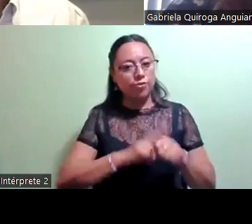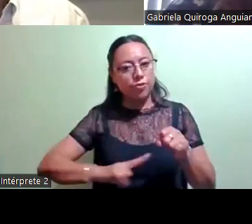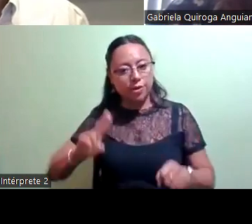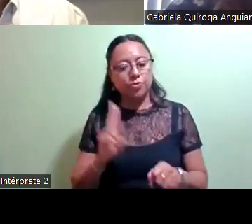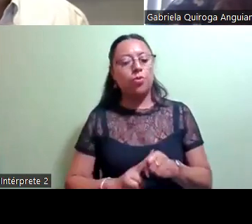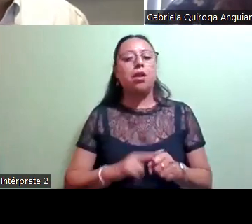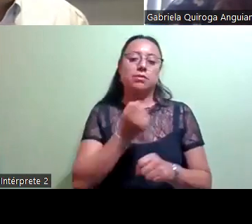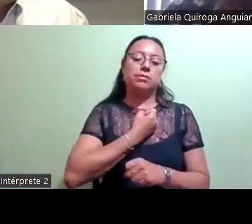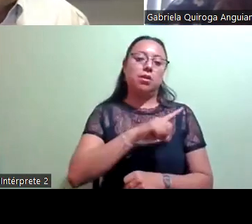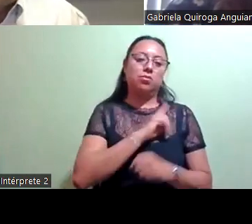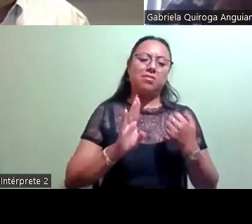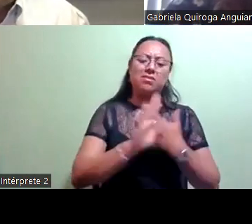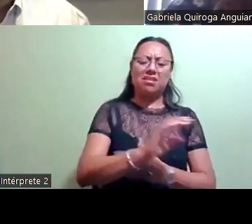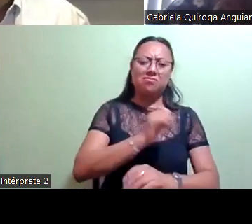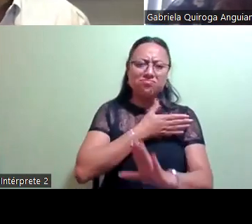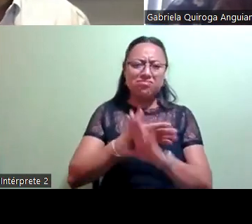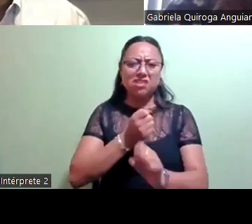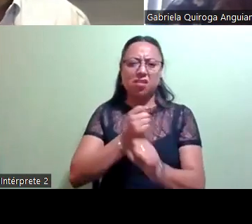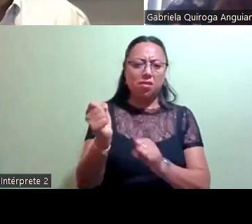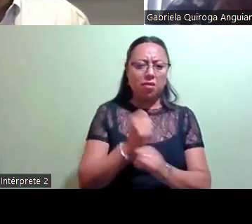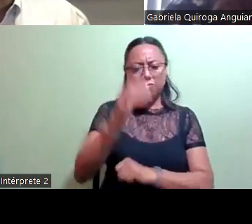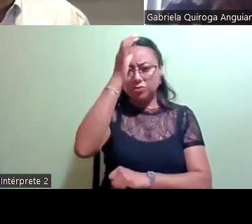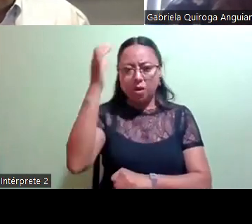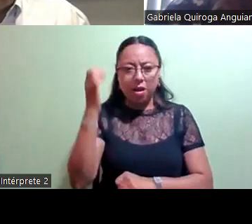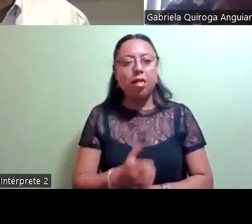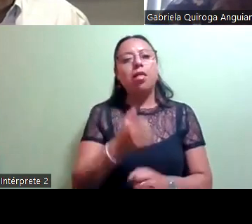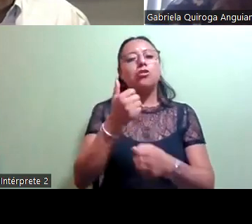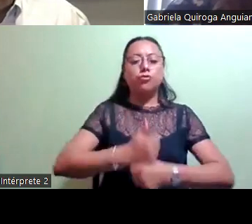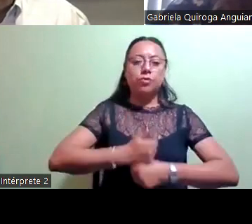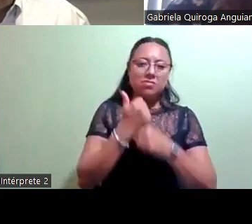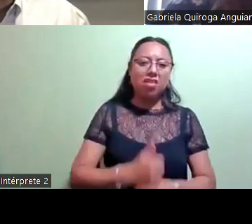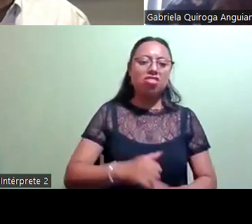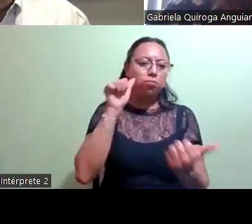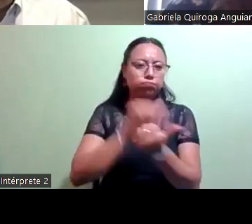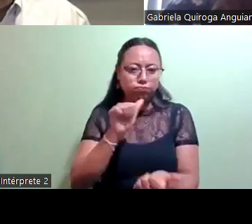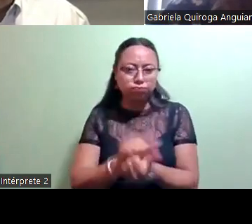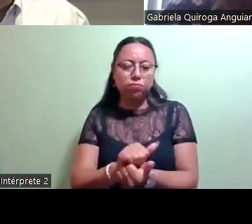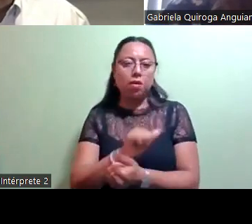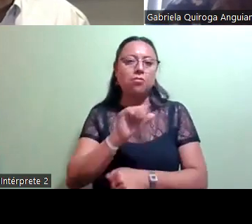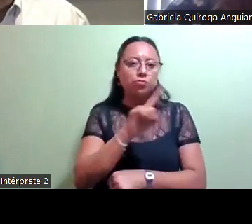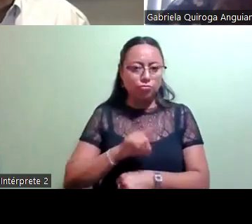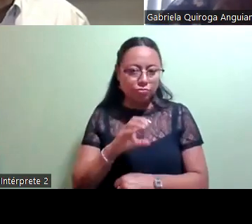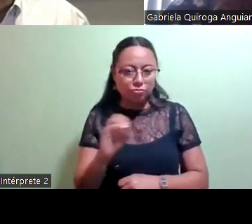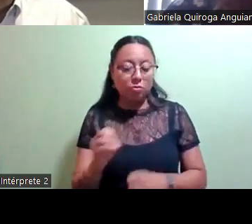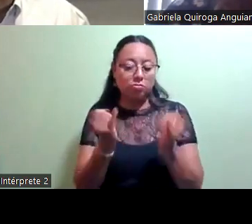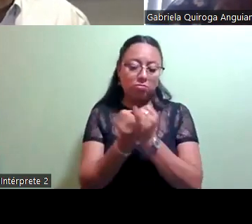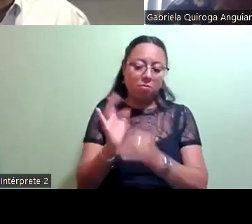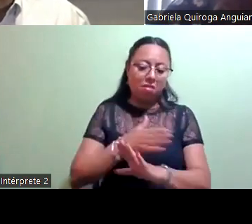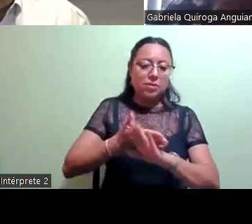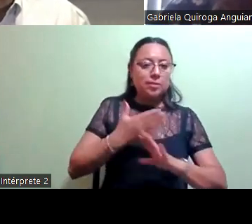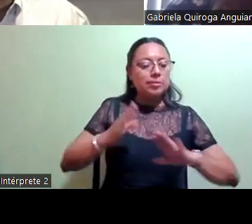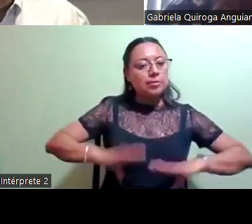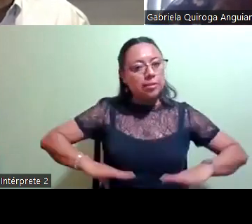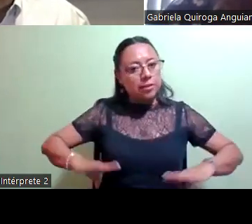el maltrato, la crueldad, el sufrimiento, la zoofilia y la deformación de sus características físicas, así como